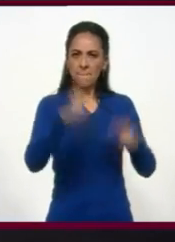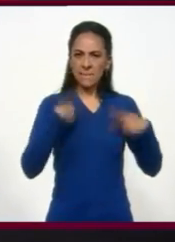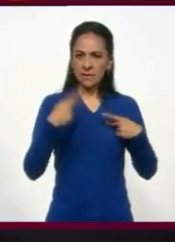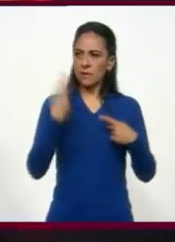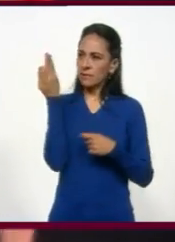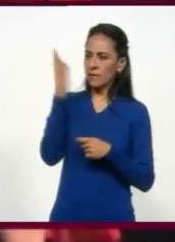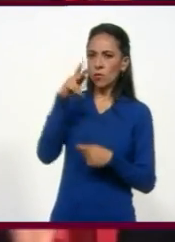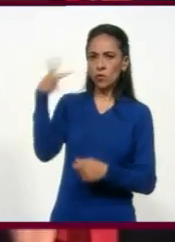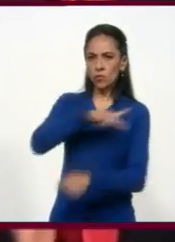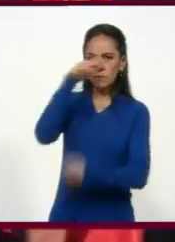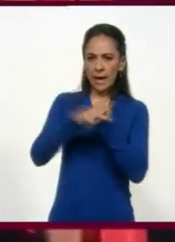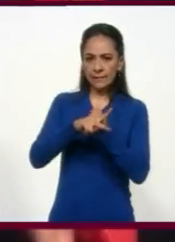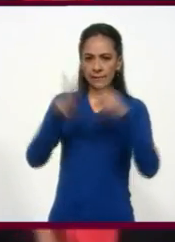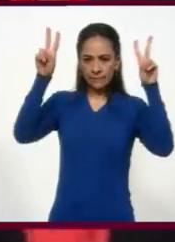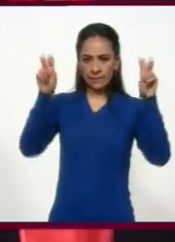misma